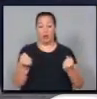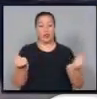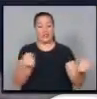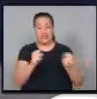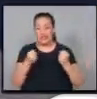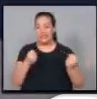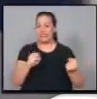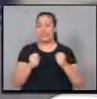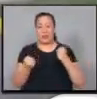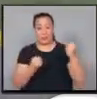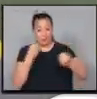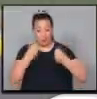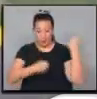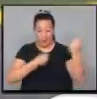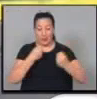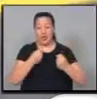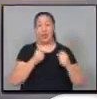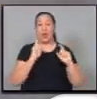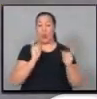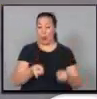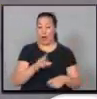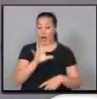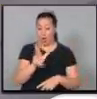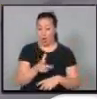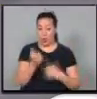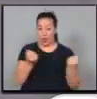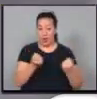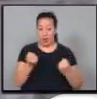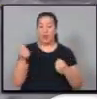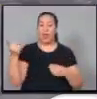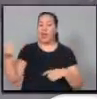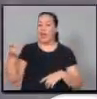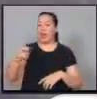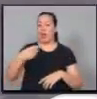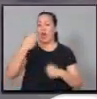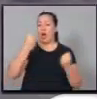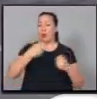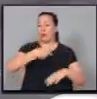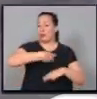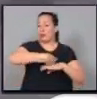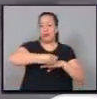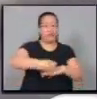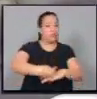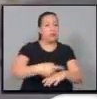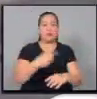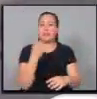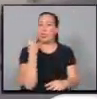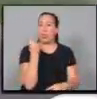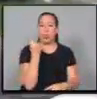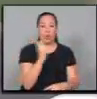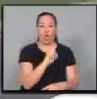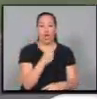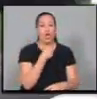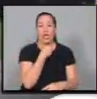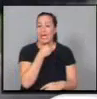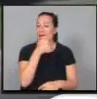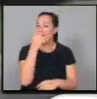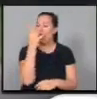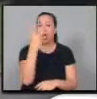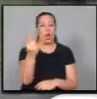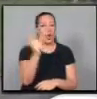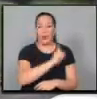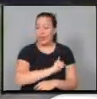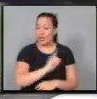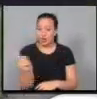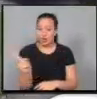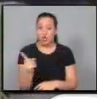al vehículo. Él queda colgado prácticamente del auto porque no quiere, se resiste a que se lo lleven. Y en esta